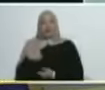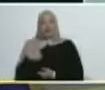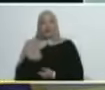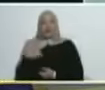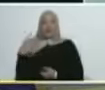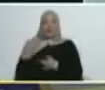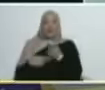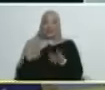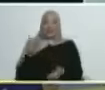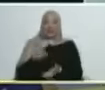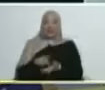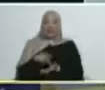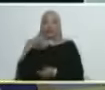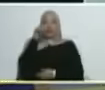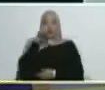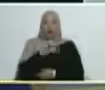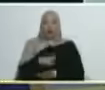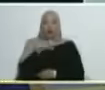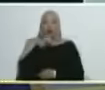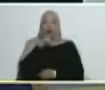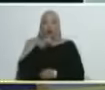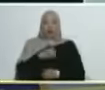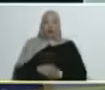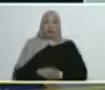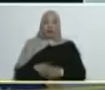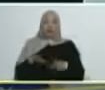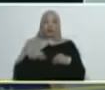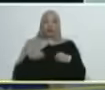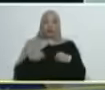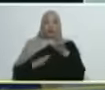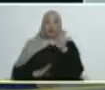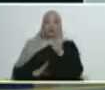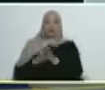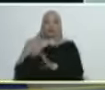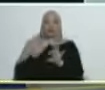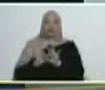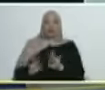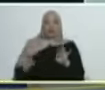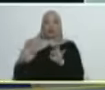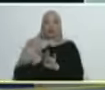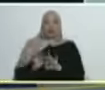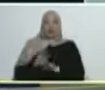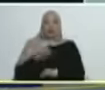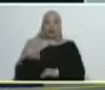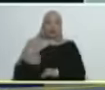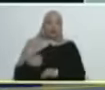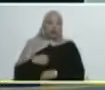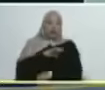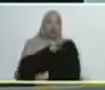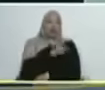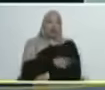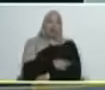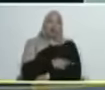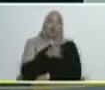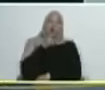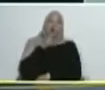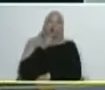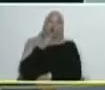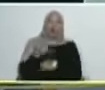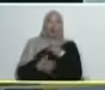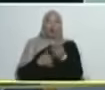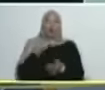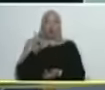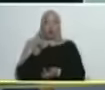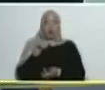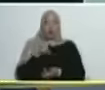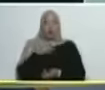generación de la vanguardia, porque supo reponerse y salir adelante con una fuerza infinita que solo tiene